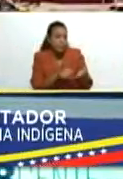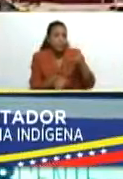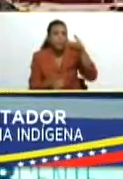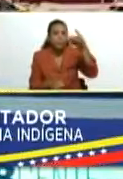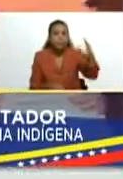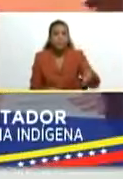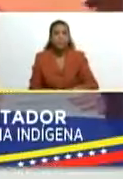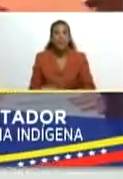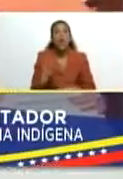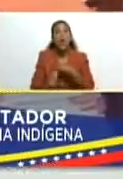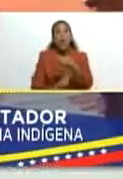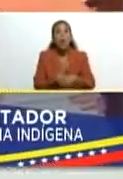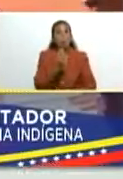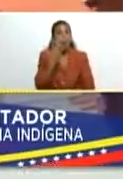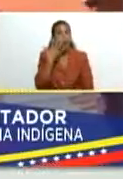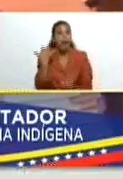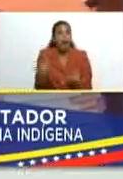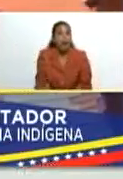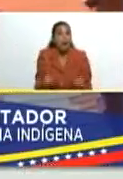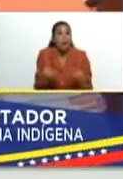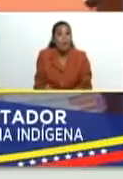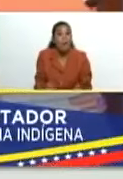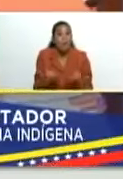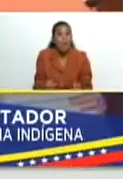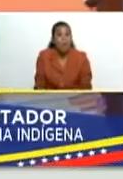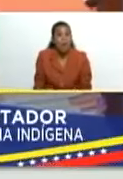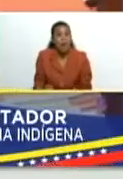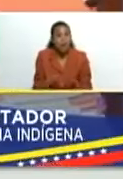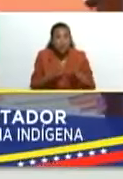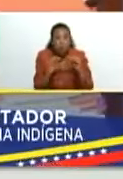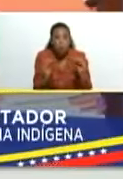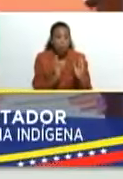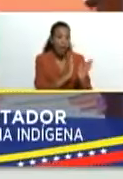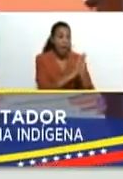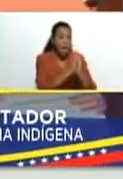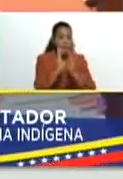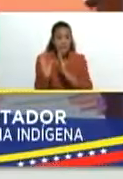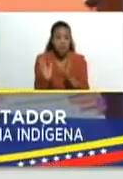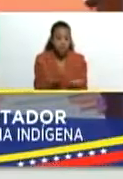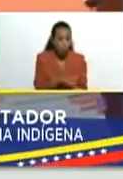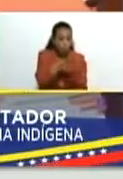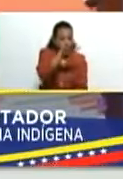¿Y cómo hacer para que todo este relato, toda esta verdad,